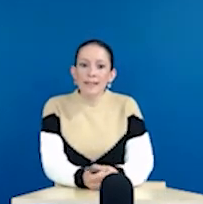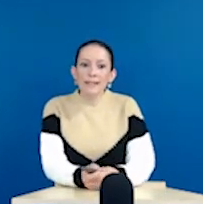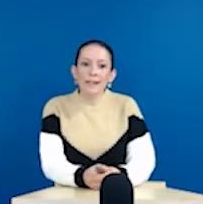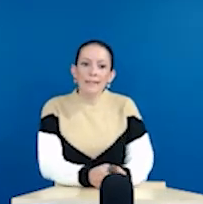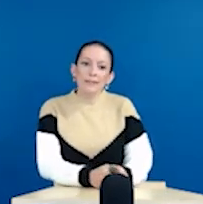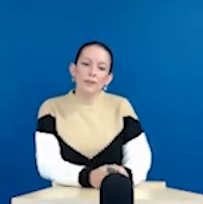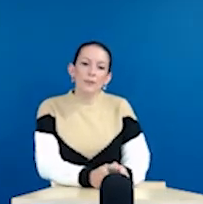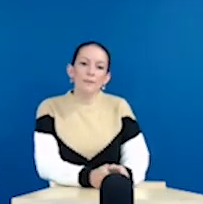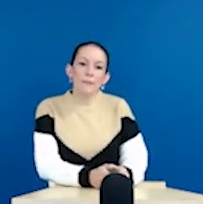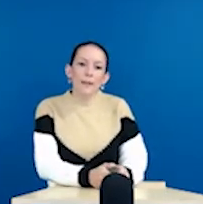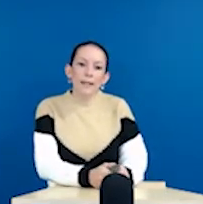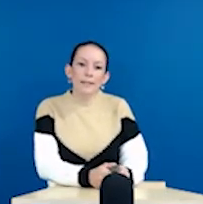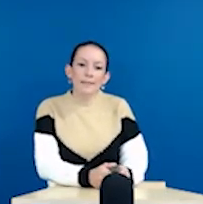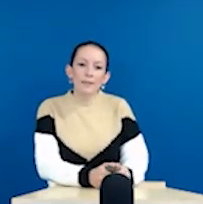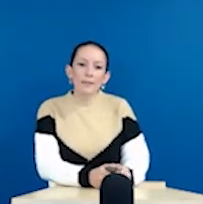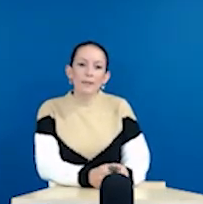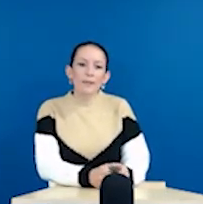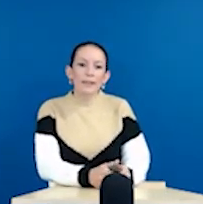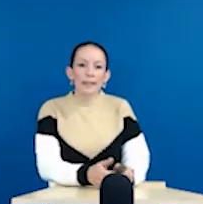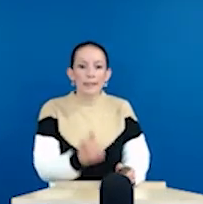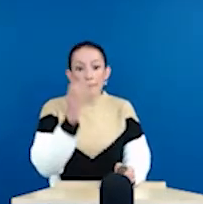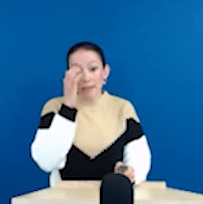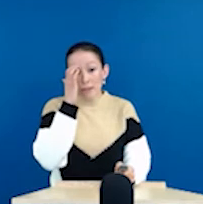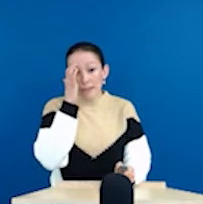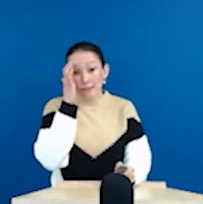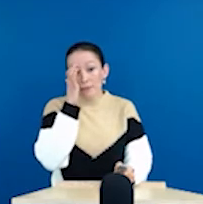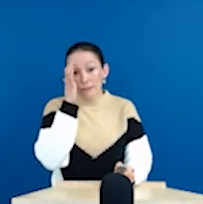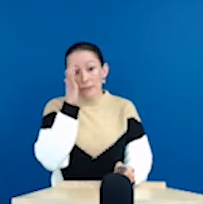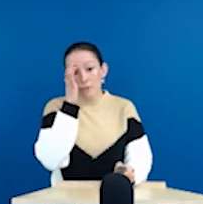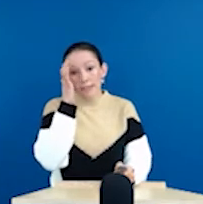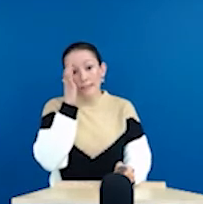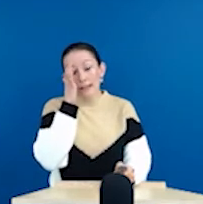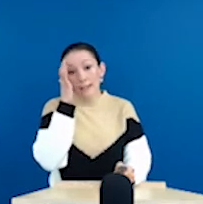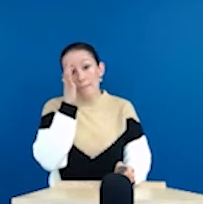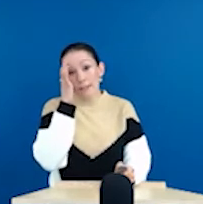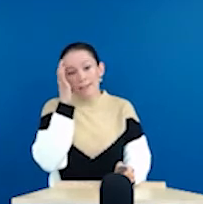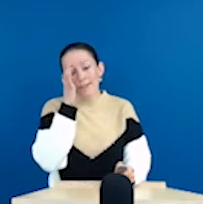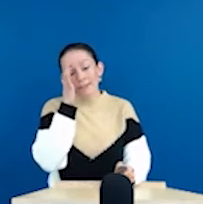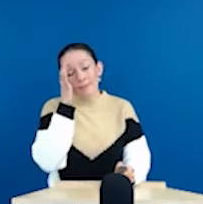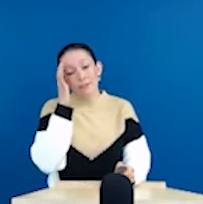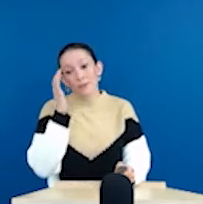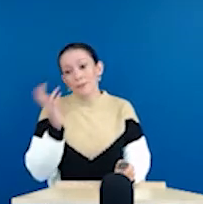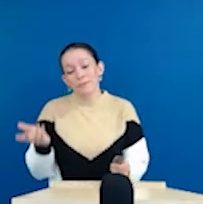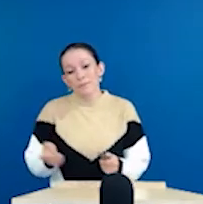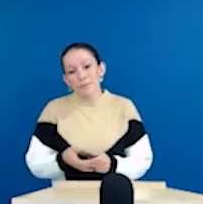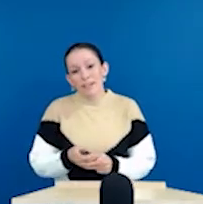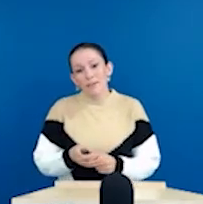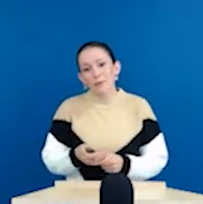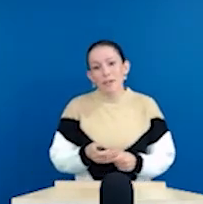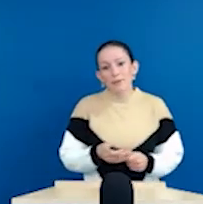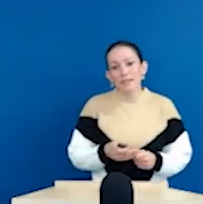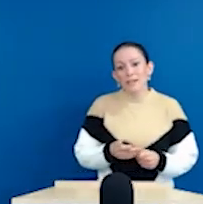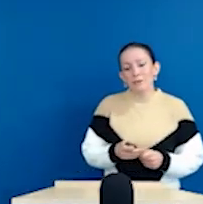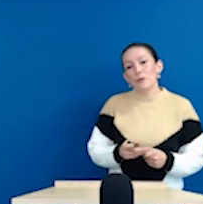instancia está la atención. La atención, brindar una atención individualizada y empática, eso